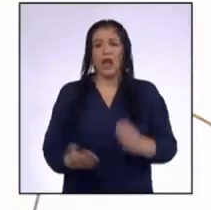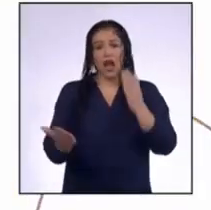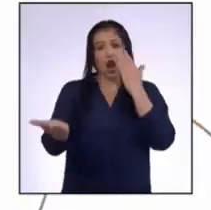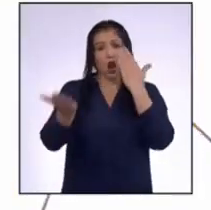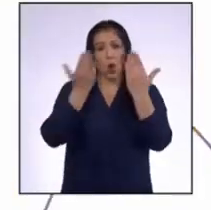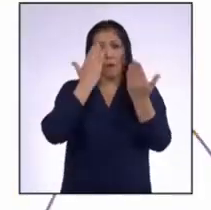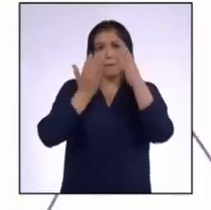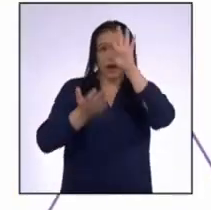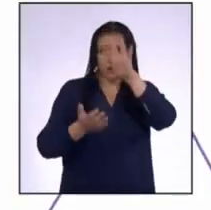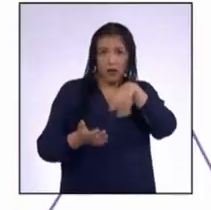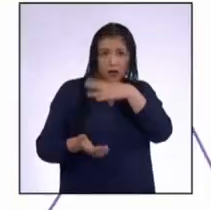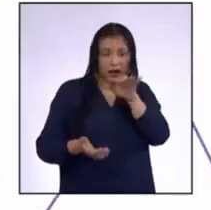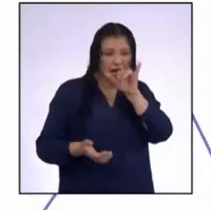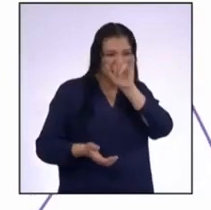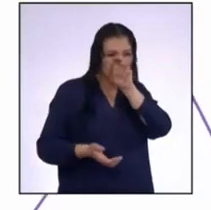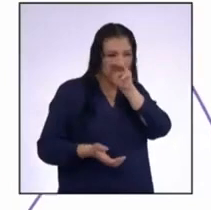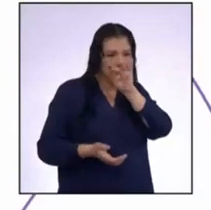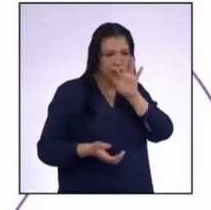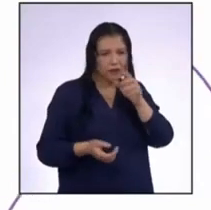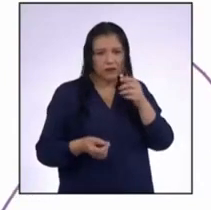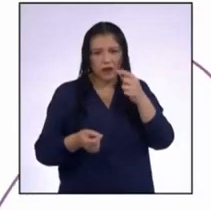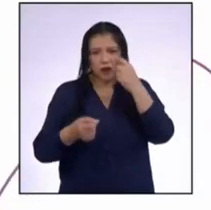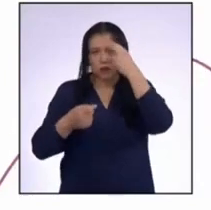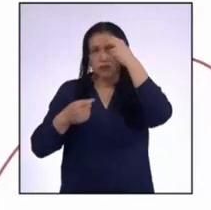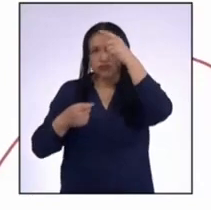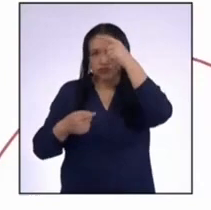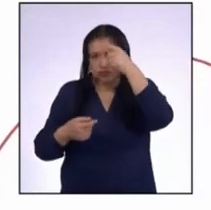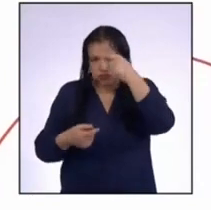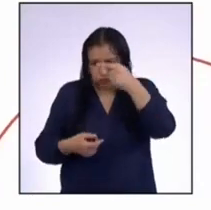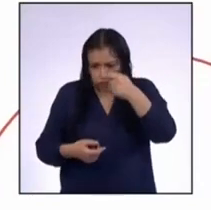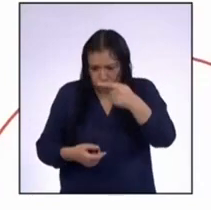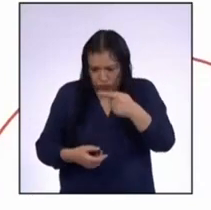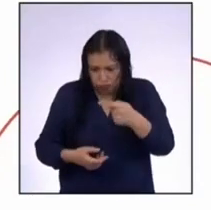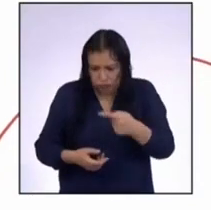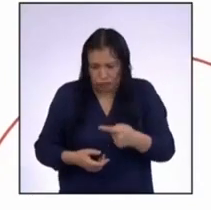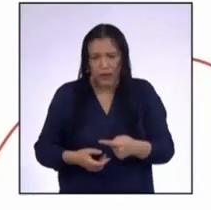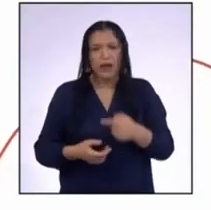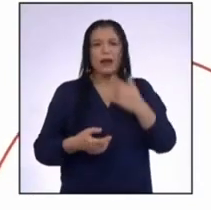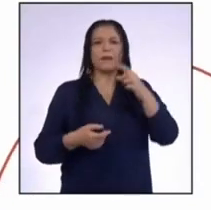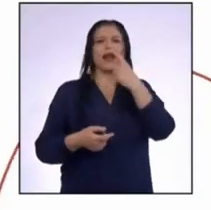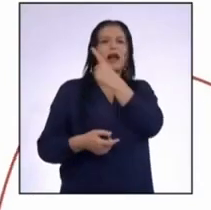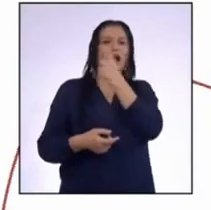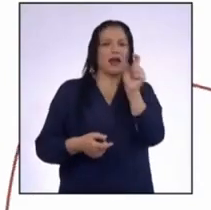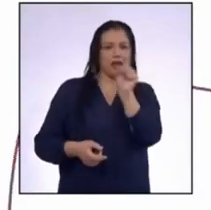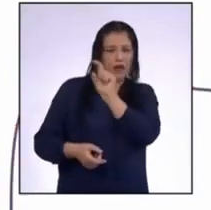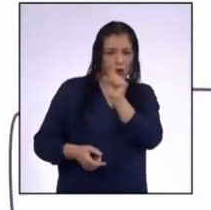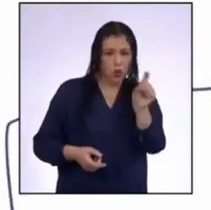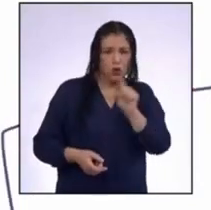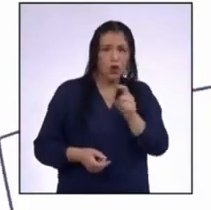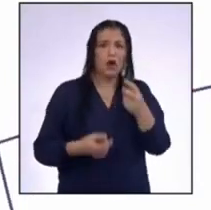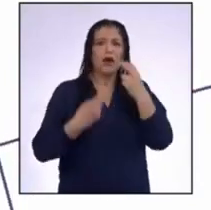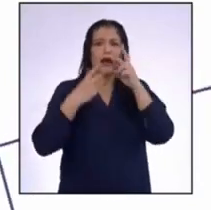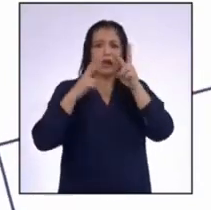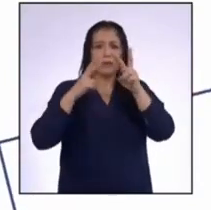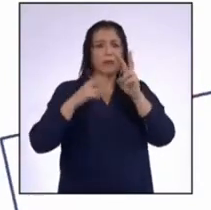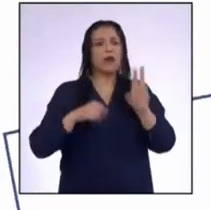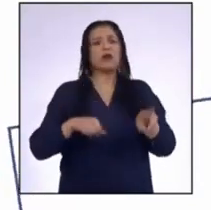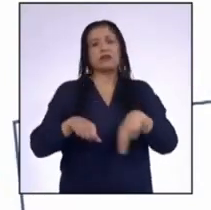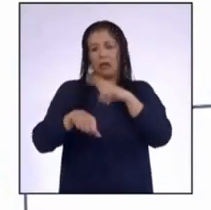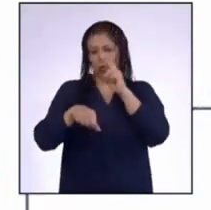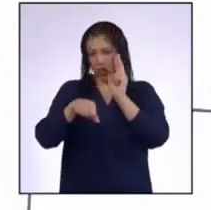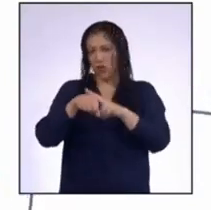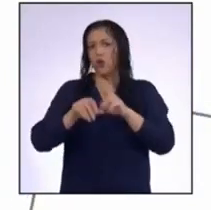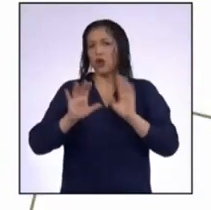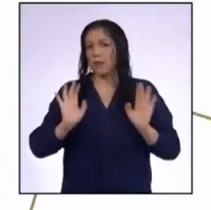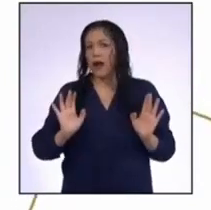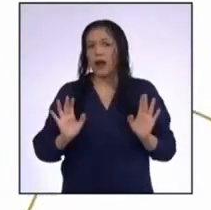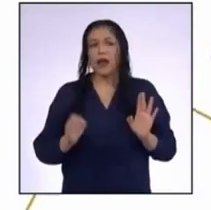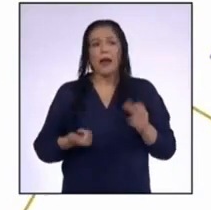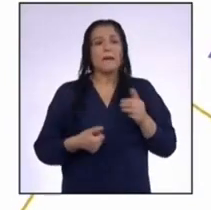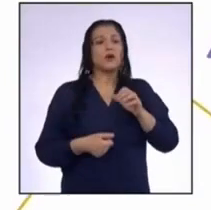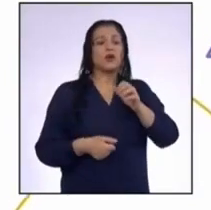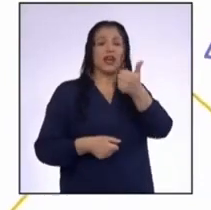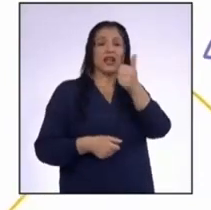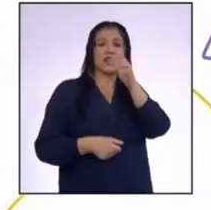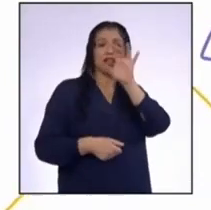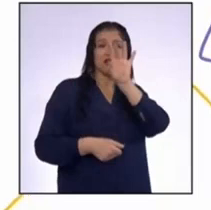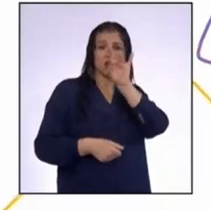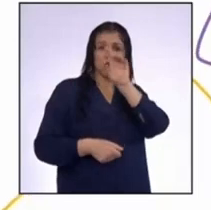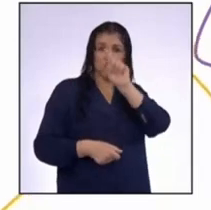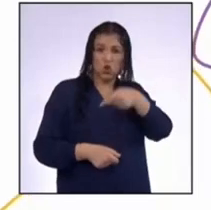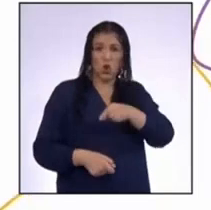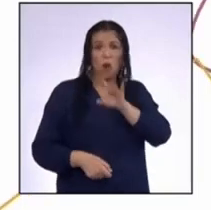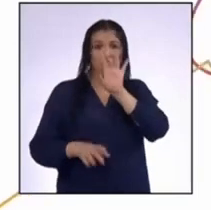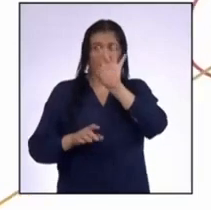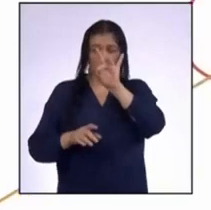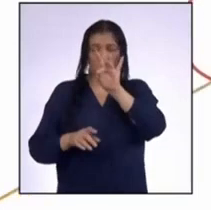Comparo el IMC de Ernesto con los valores establecidos para cada nivel y veo que se ubica en el nivel normal, porque 18 enteros